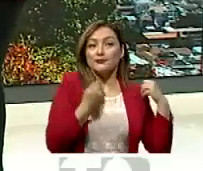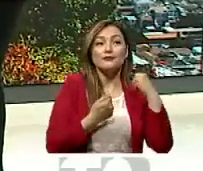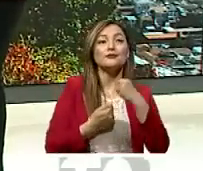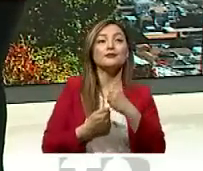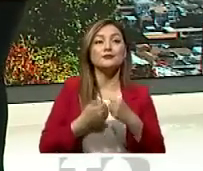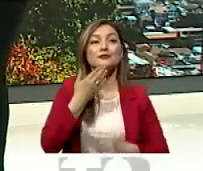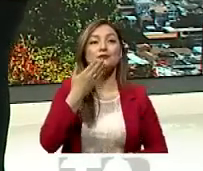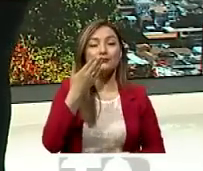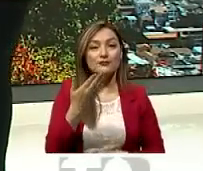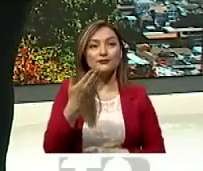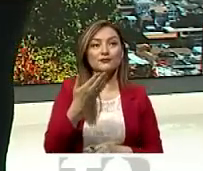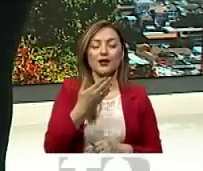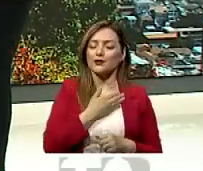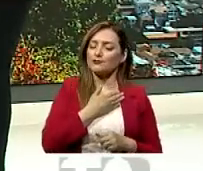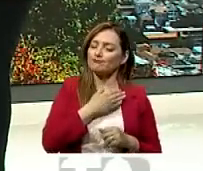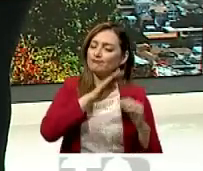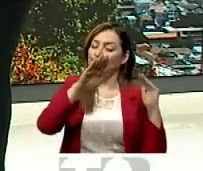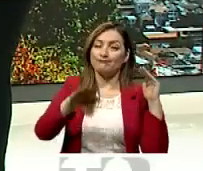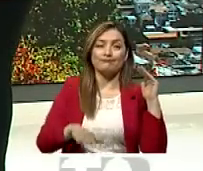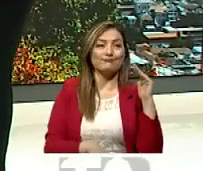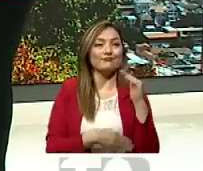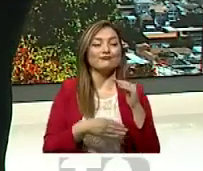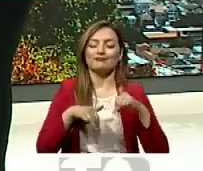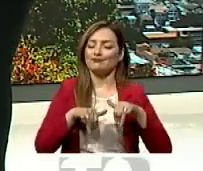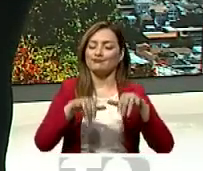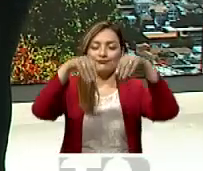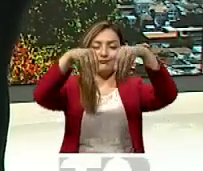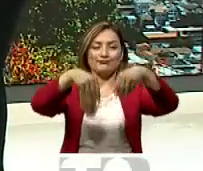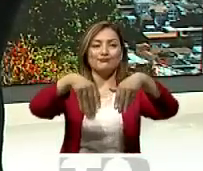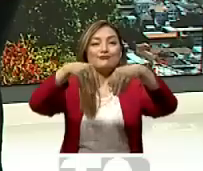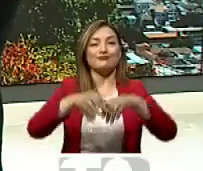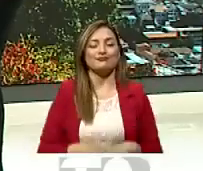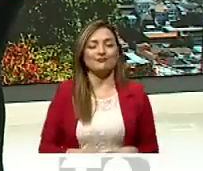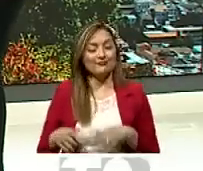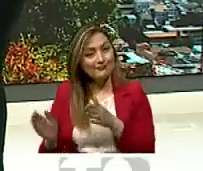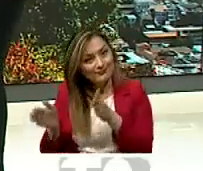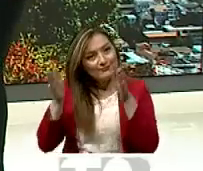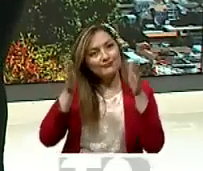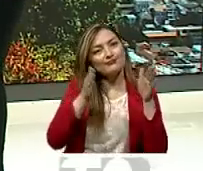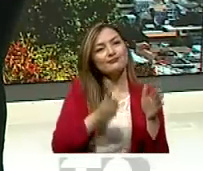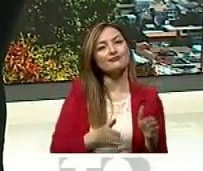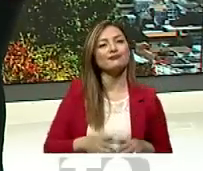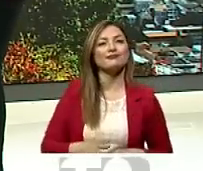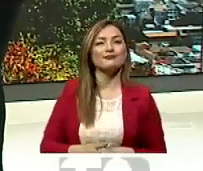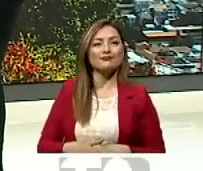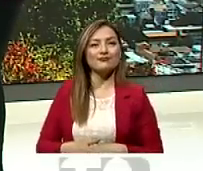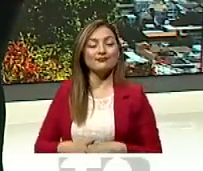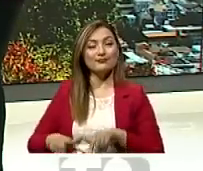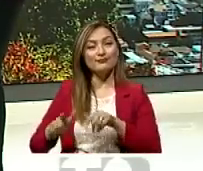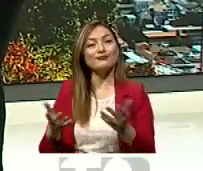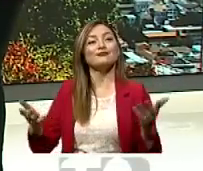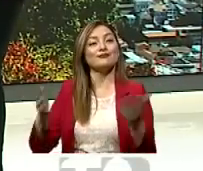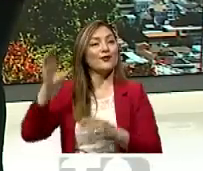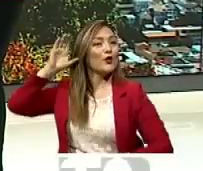tónica será la misma durante toda la jornada. Se mantendrá la lluvia. Vamos a revisar Otro punto, nos trasladamos ahora